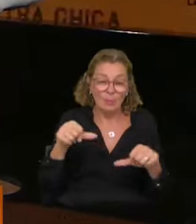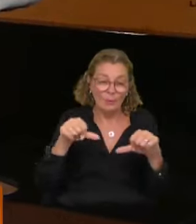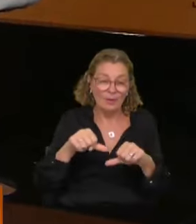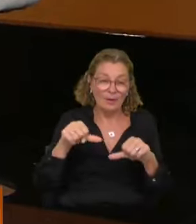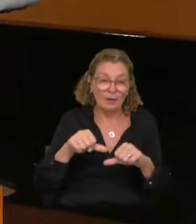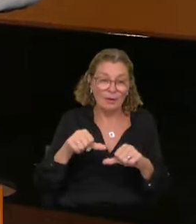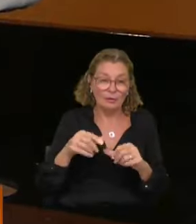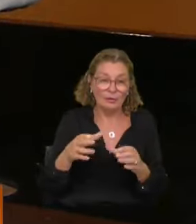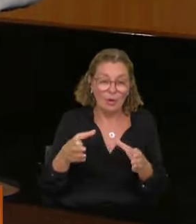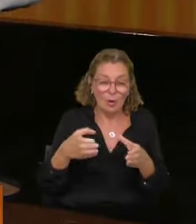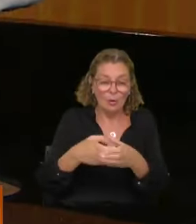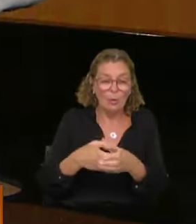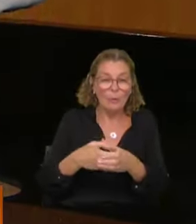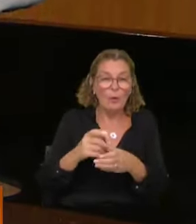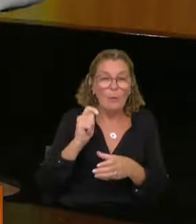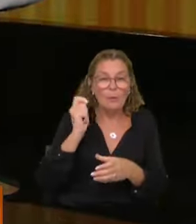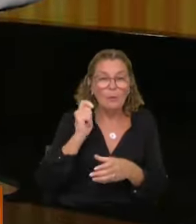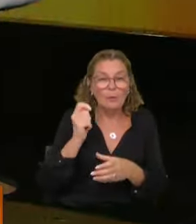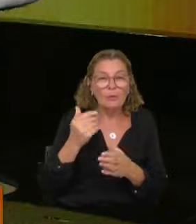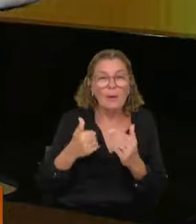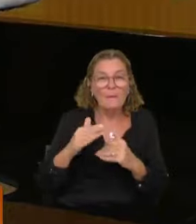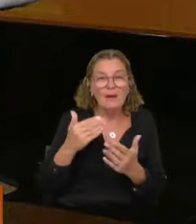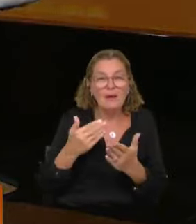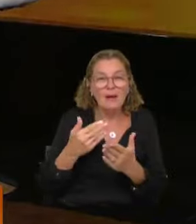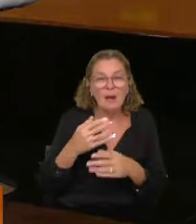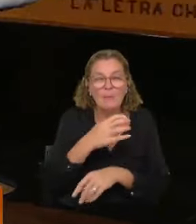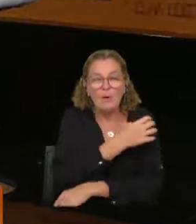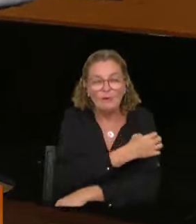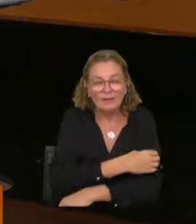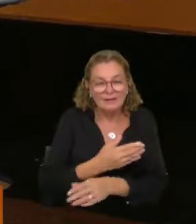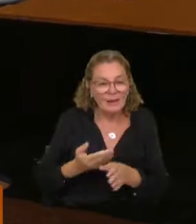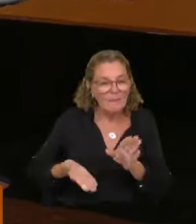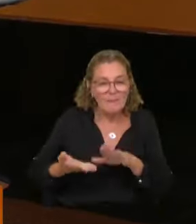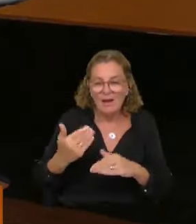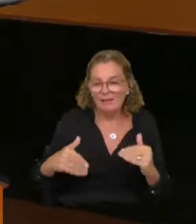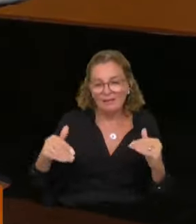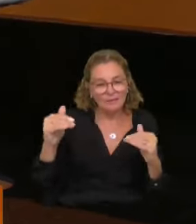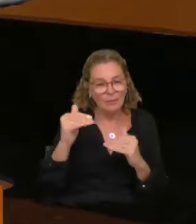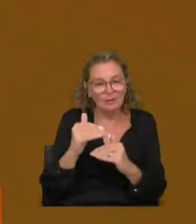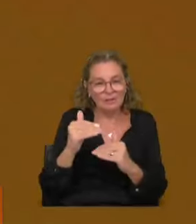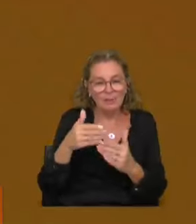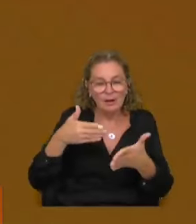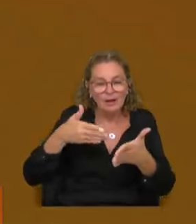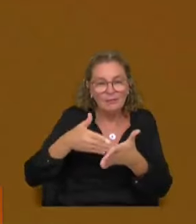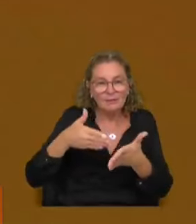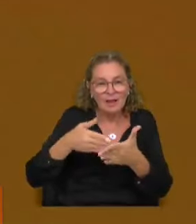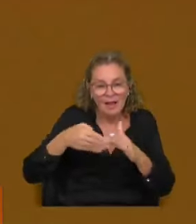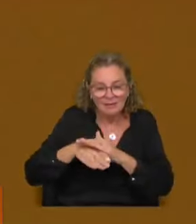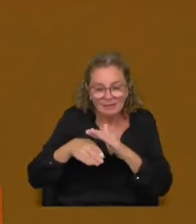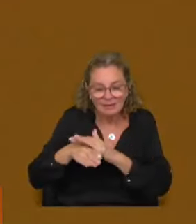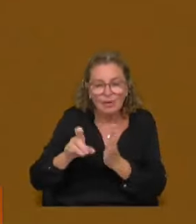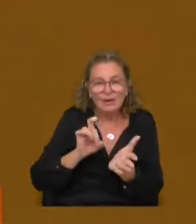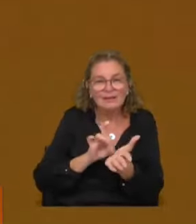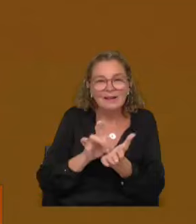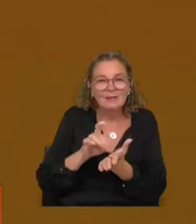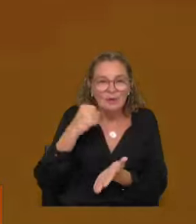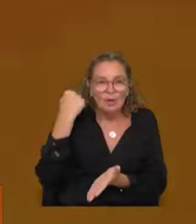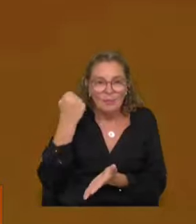el subsector público porque hay más desnutrición porque hay pobreza porque hay desigualdad porque hay limitación en el acceso a los servicios